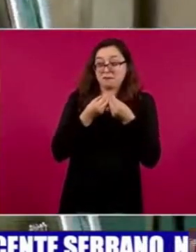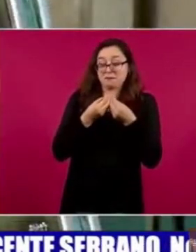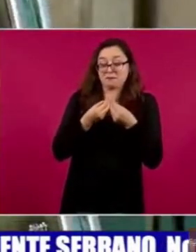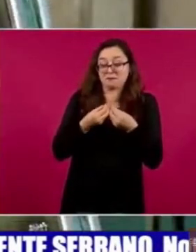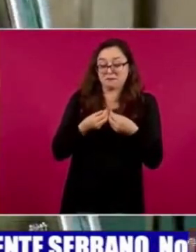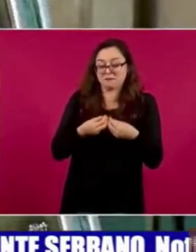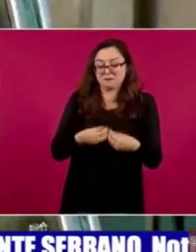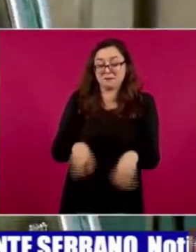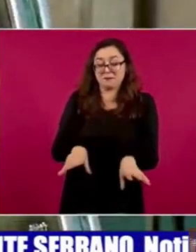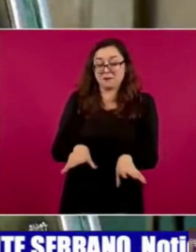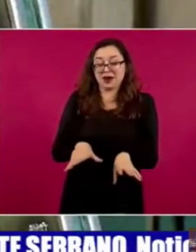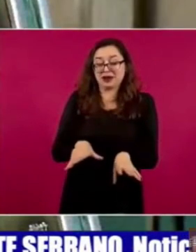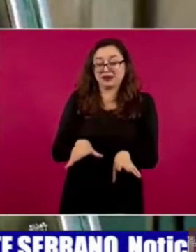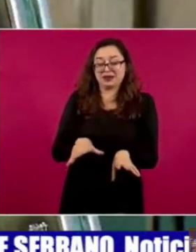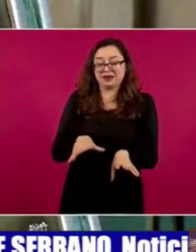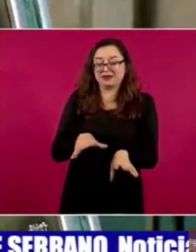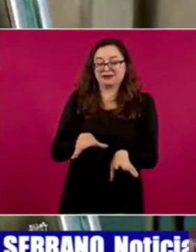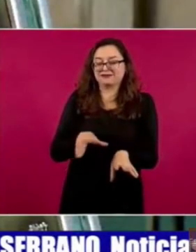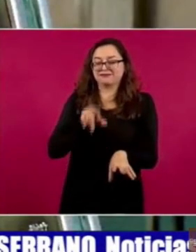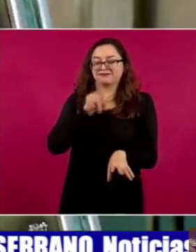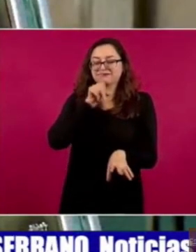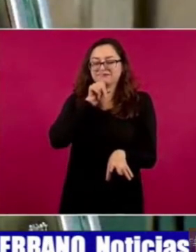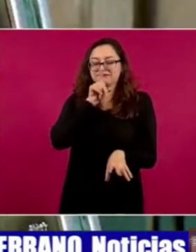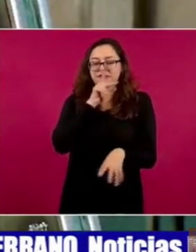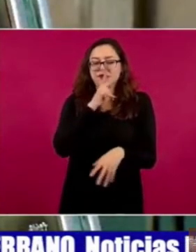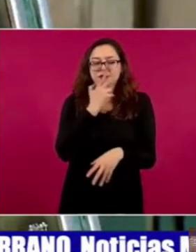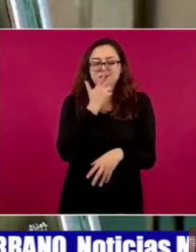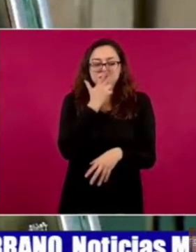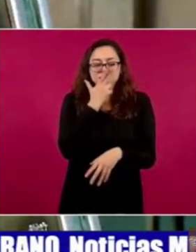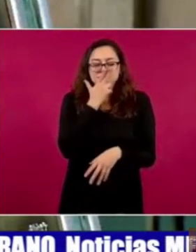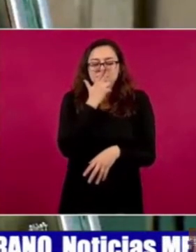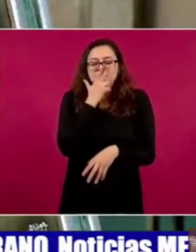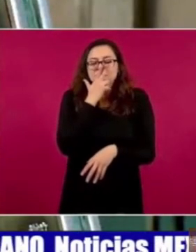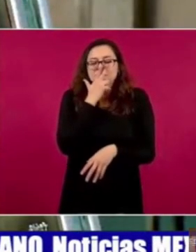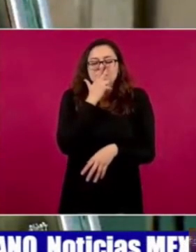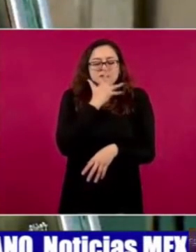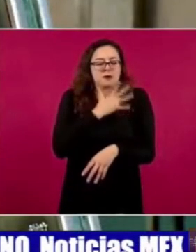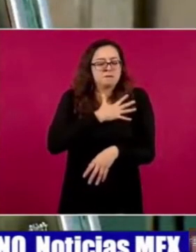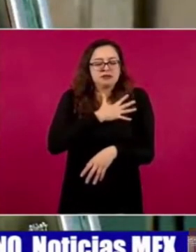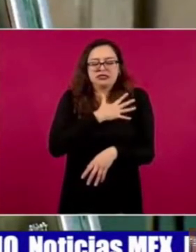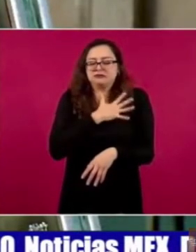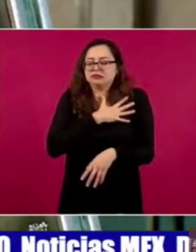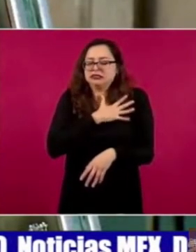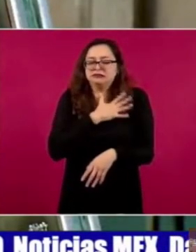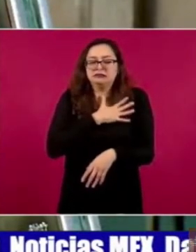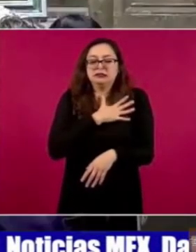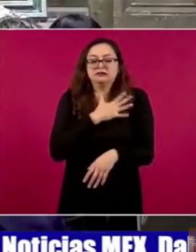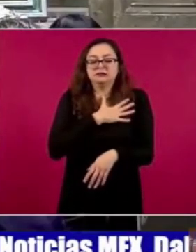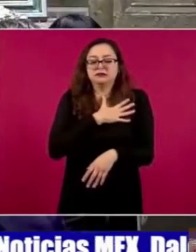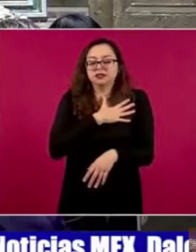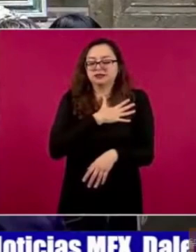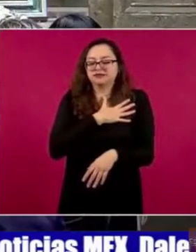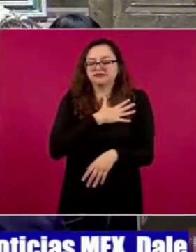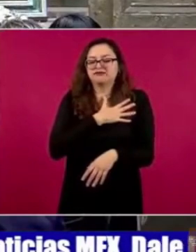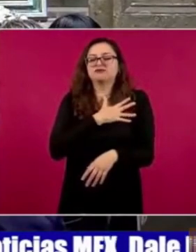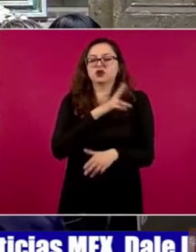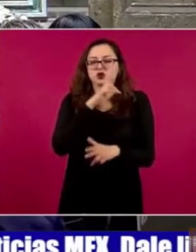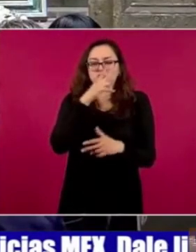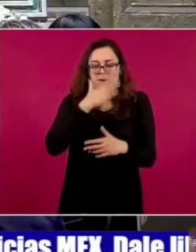casi con un celo fanático, y esa cosa es mi honra